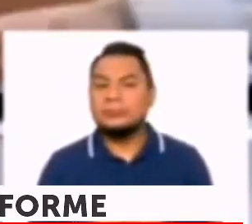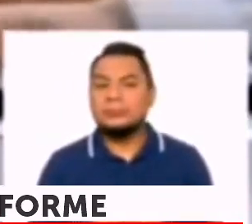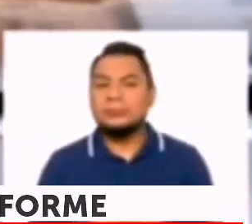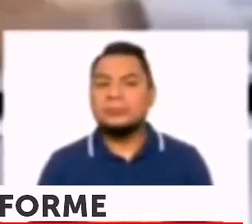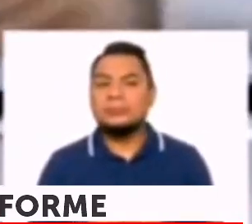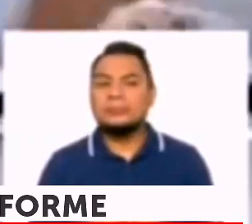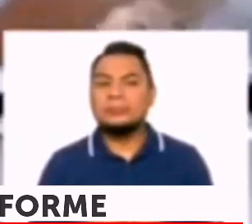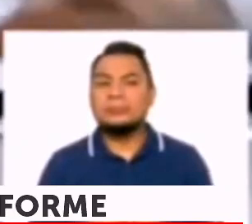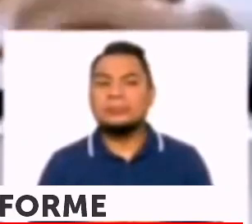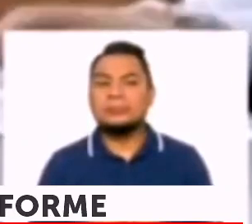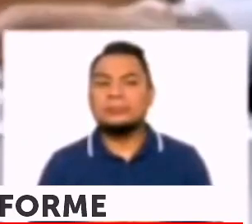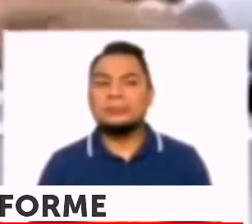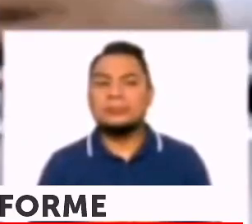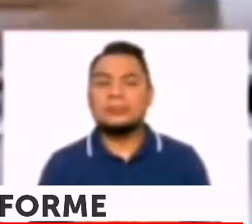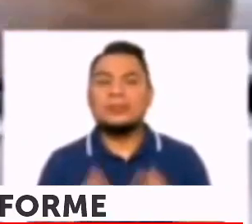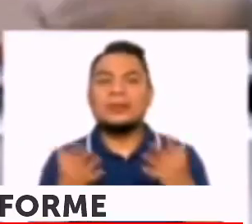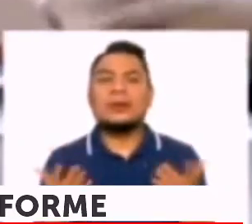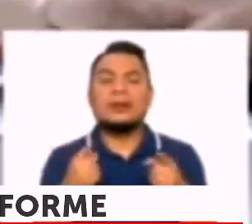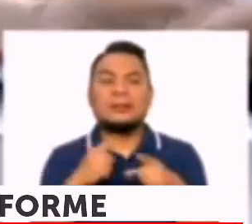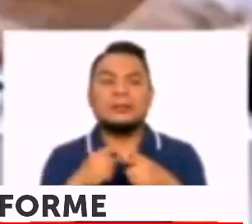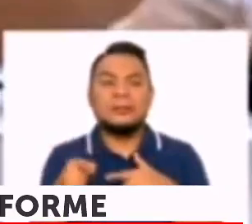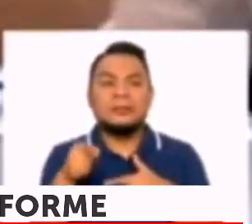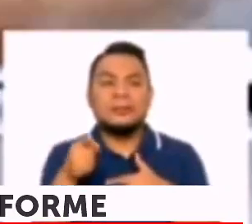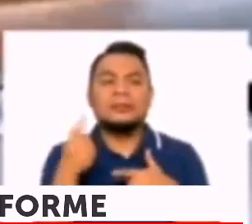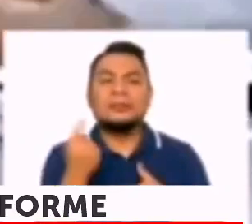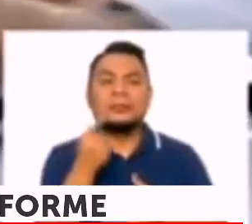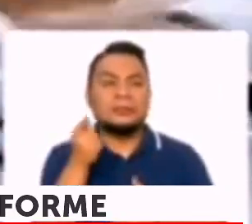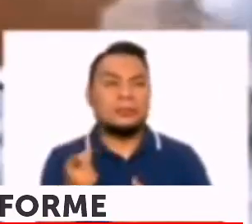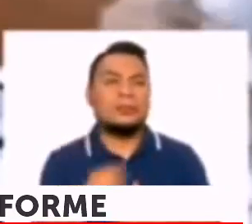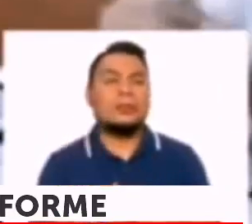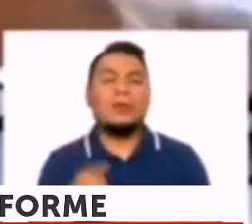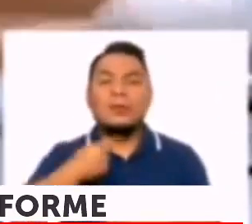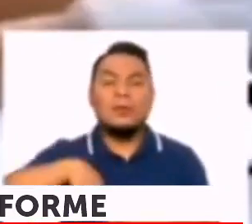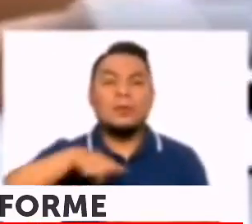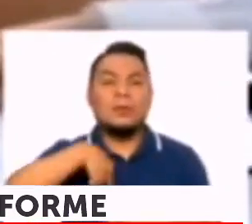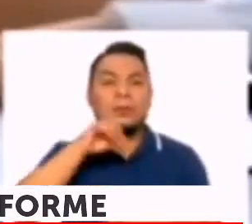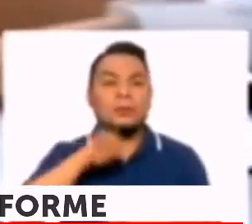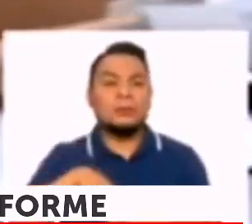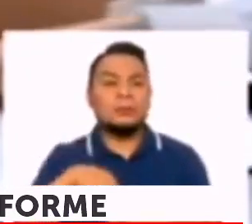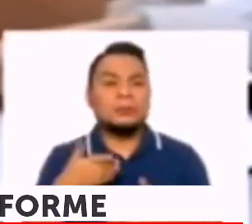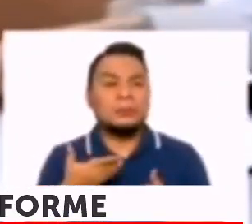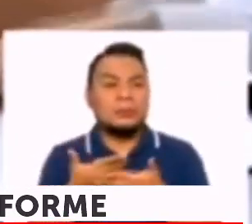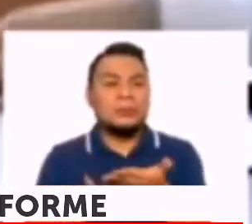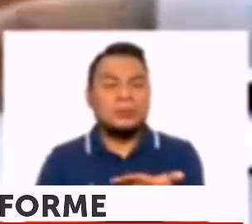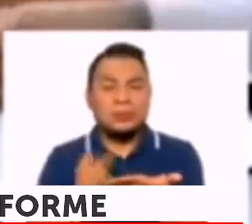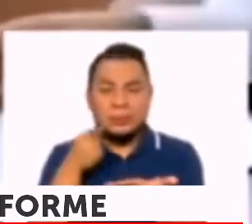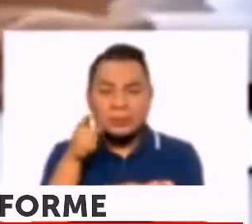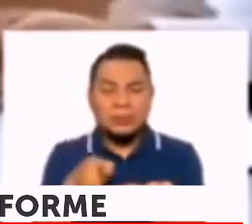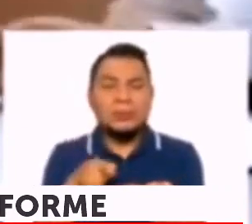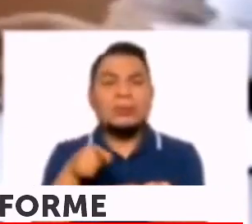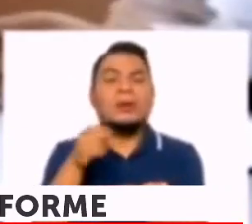baja eficacia, entonces sencillamente nosotros vamos a seguir trabajando.